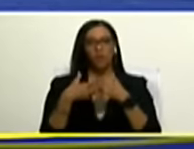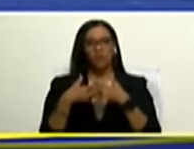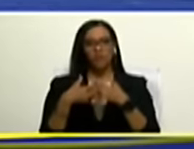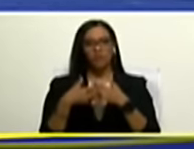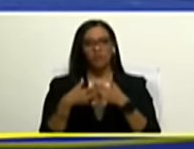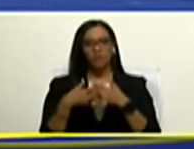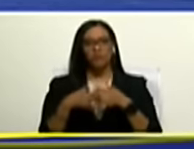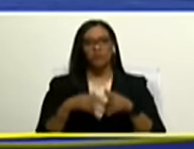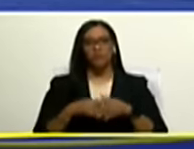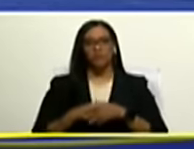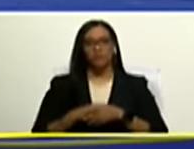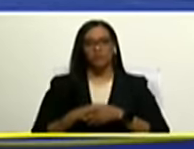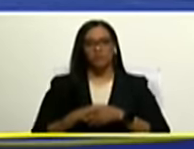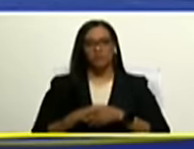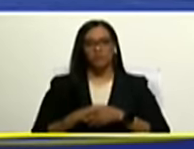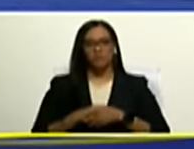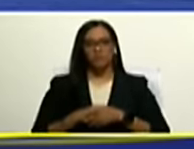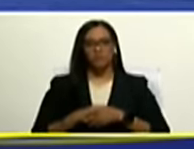para